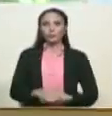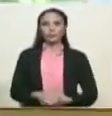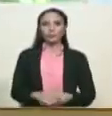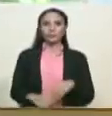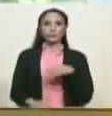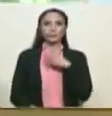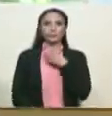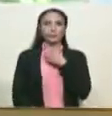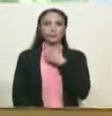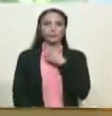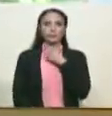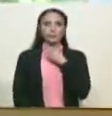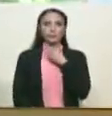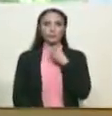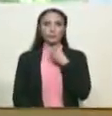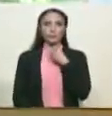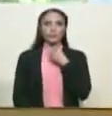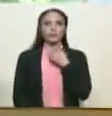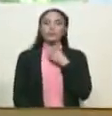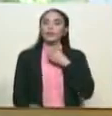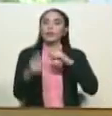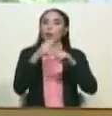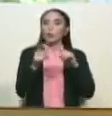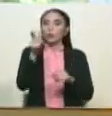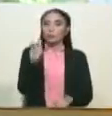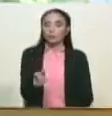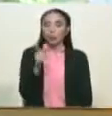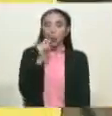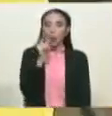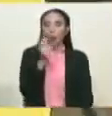a José Rivas, alcalde del municipio Tinaco,